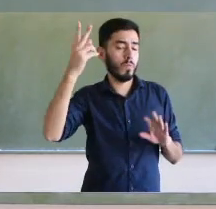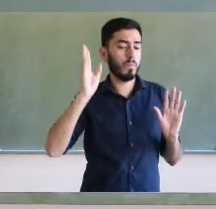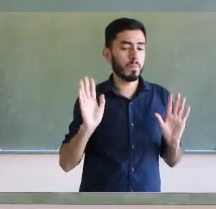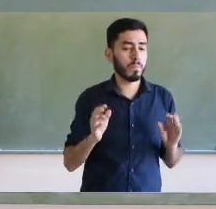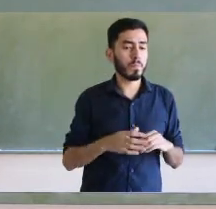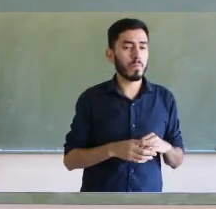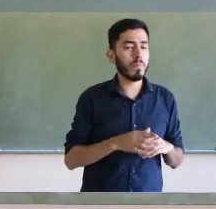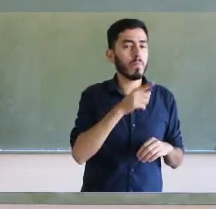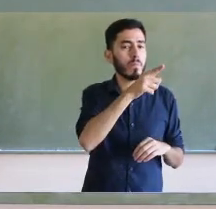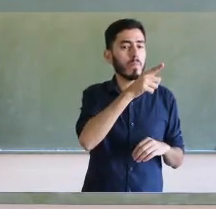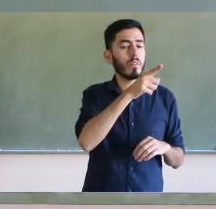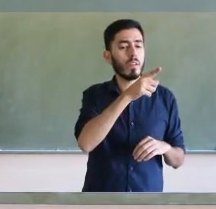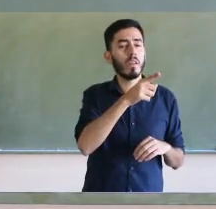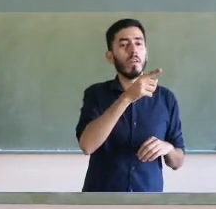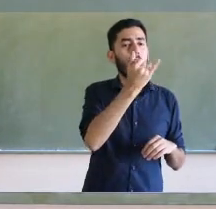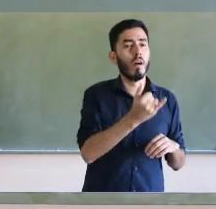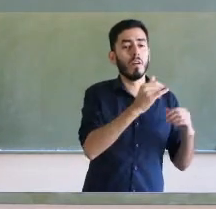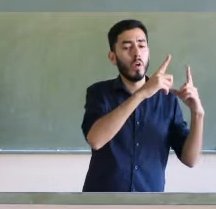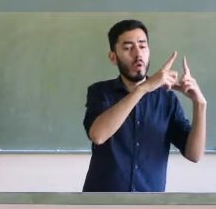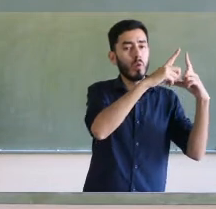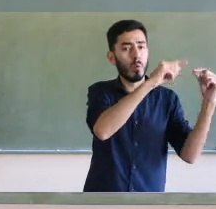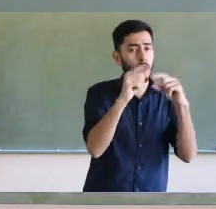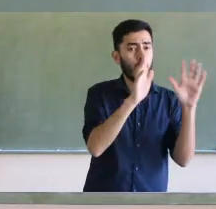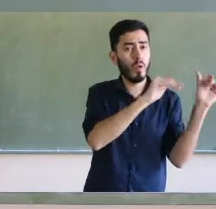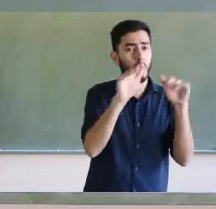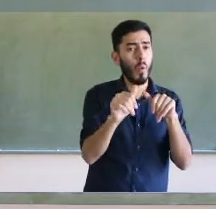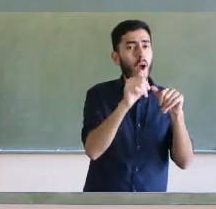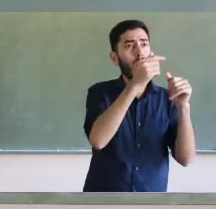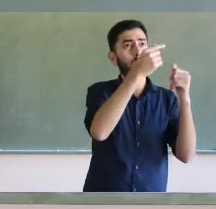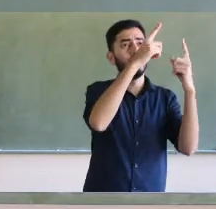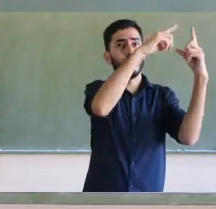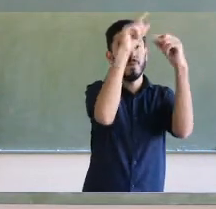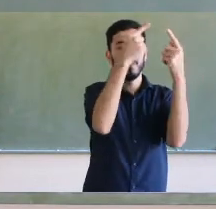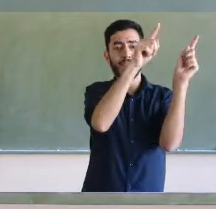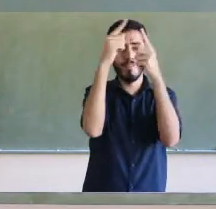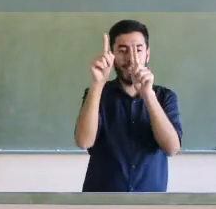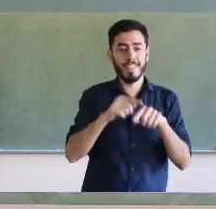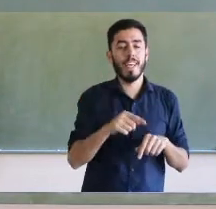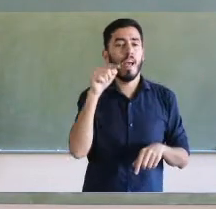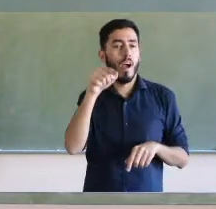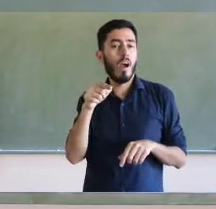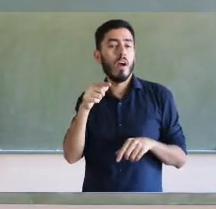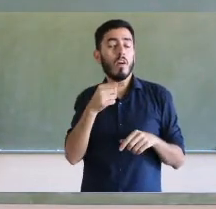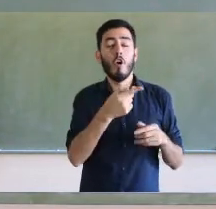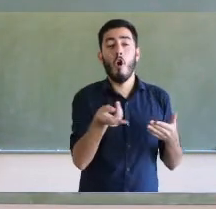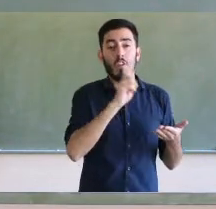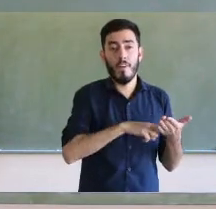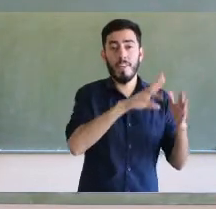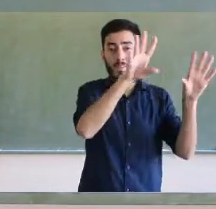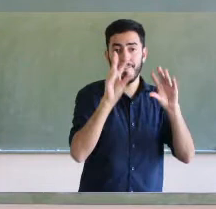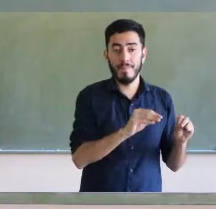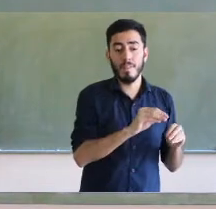Un producto, ¿sí? De potencias de igual base. ¿Qué es lo que hacemos? Escribimos nuevamente la misma base y